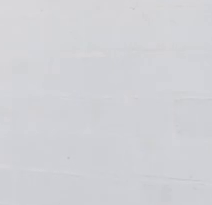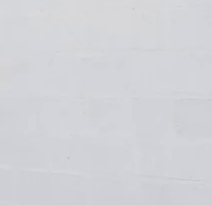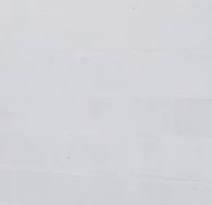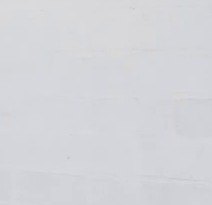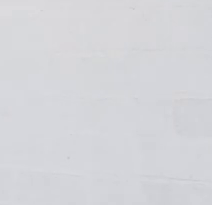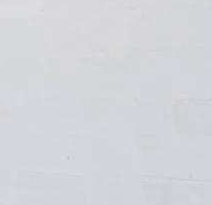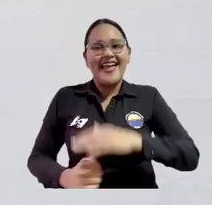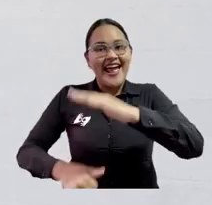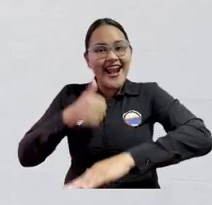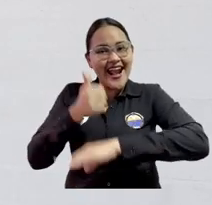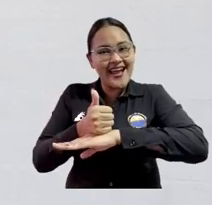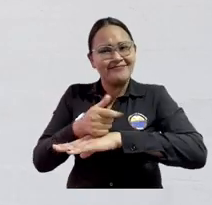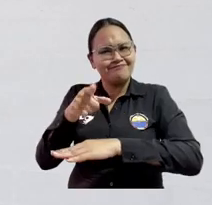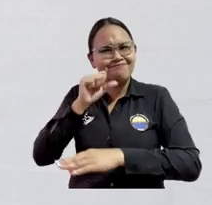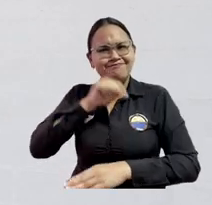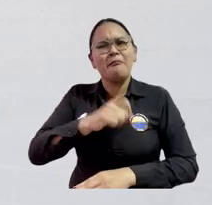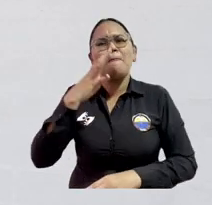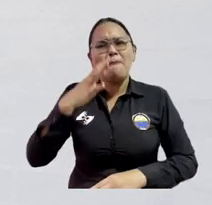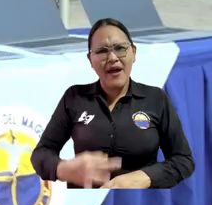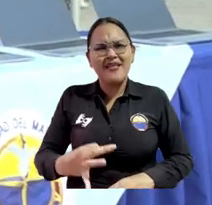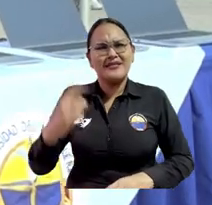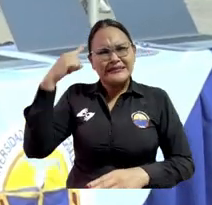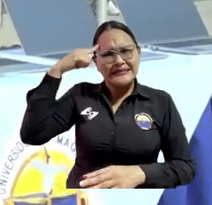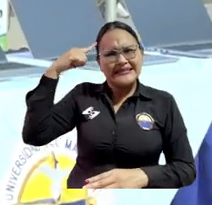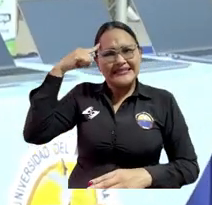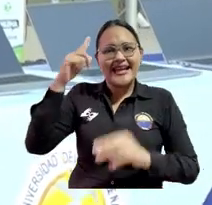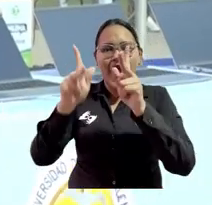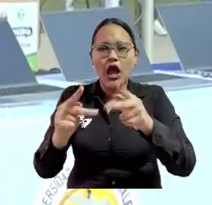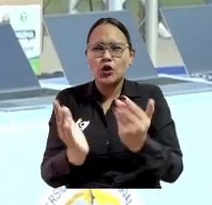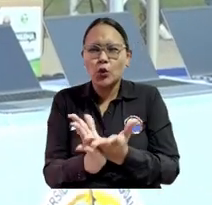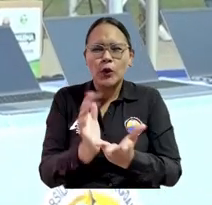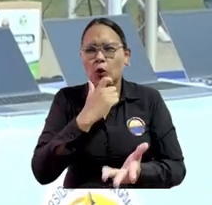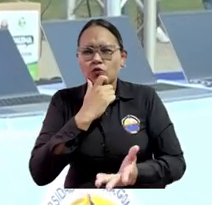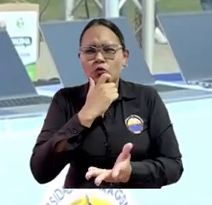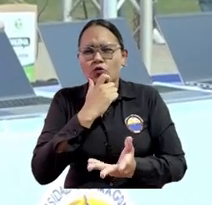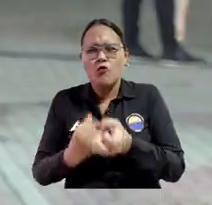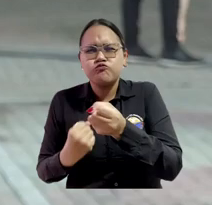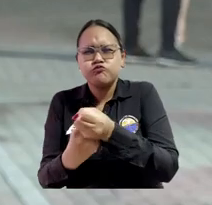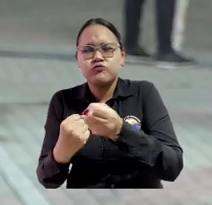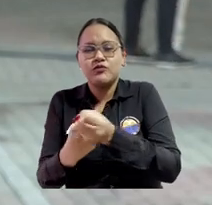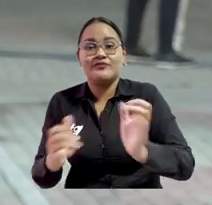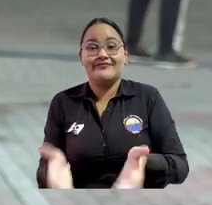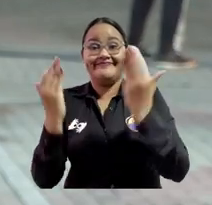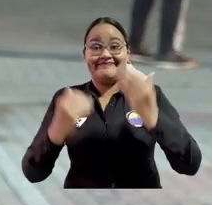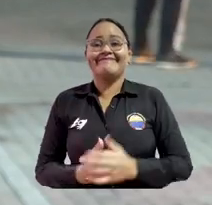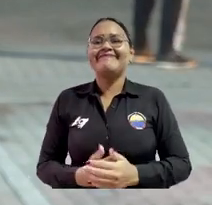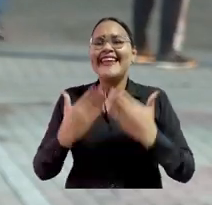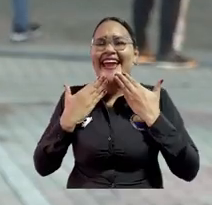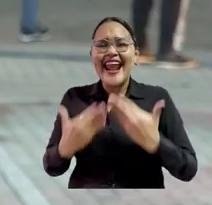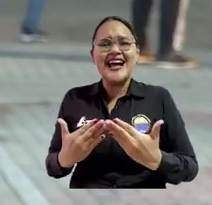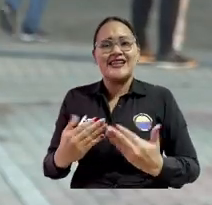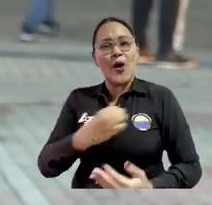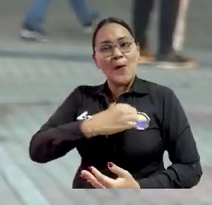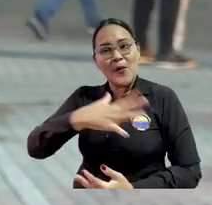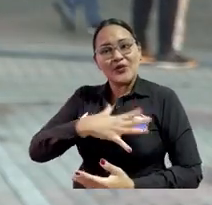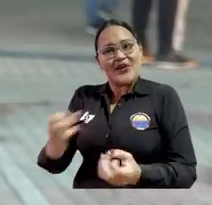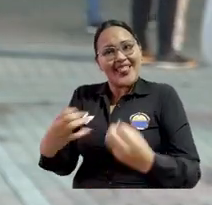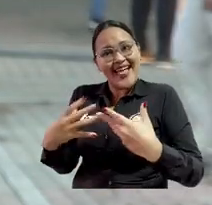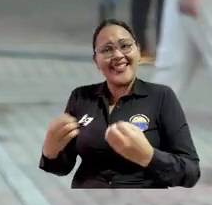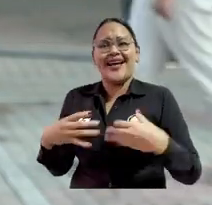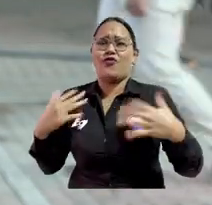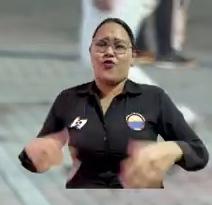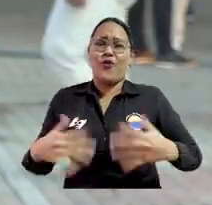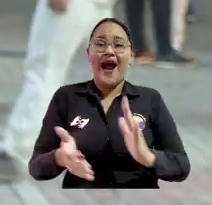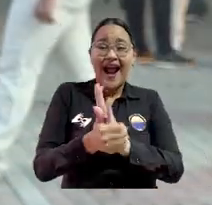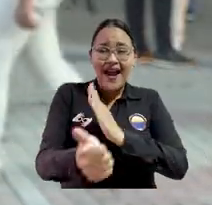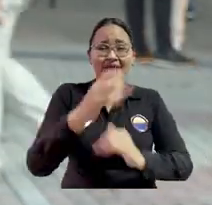El rector realmente se preocupa por sus estudiantes, le importan los estudiantes de la Universidad Magdalena. Por toda la oportunidad que nos ha brindado y los beneficios que